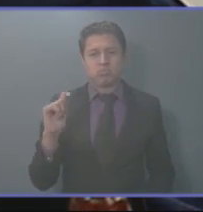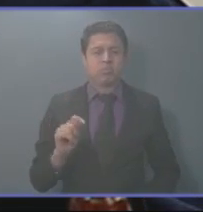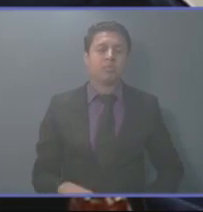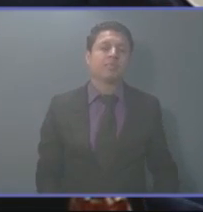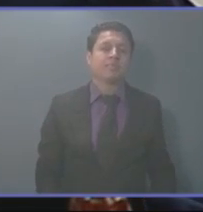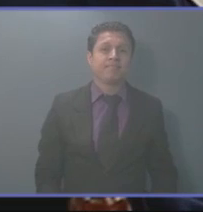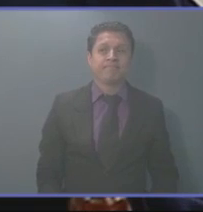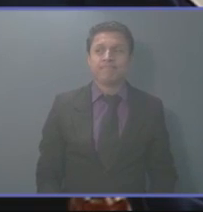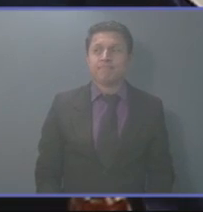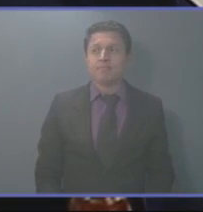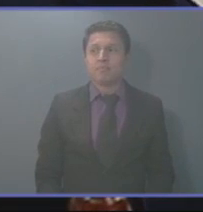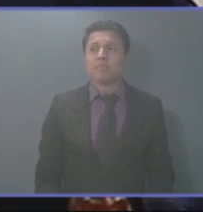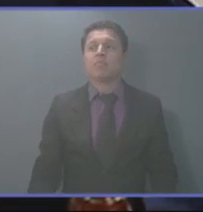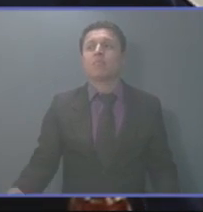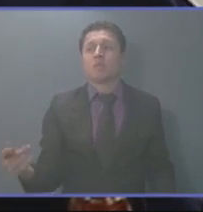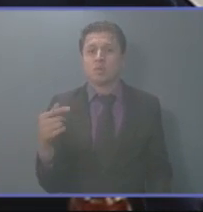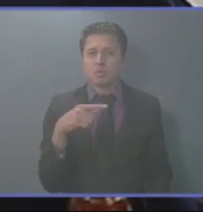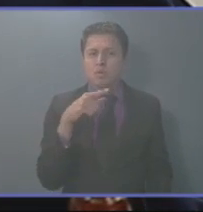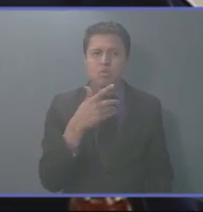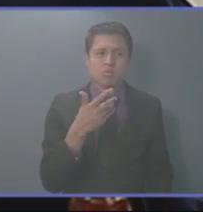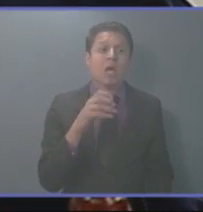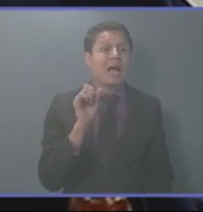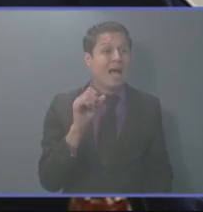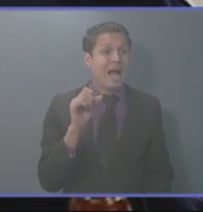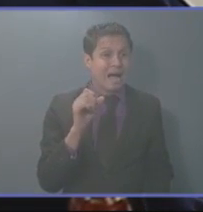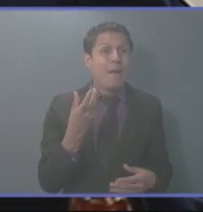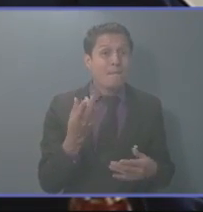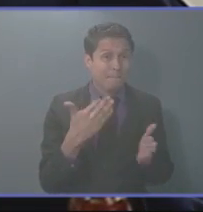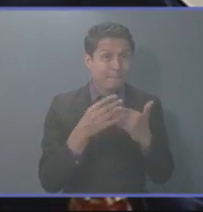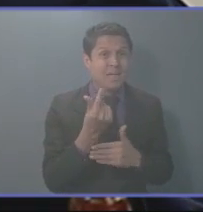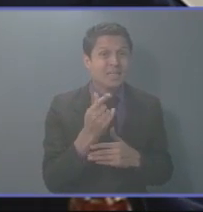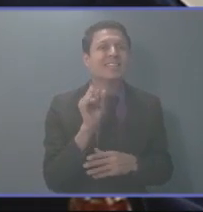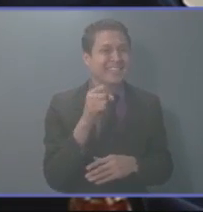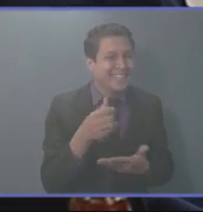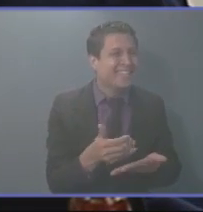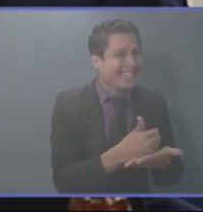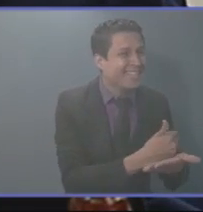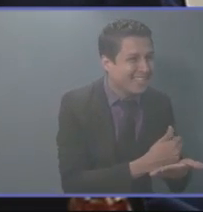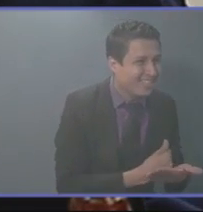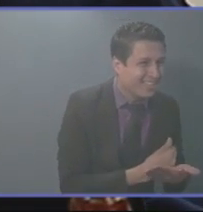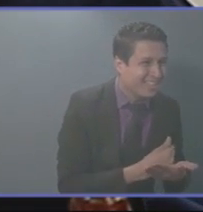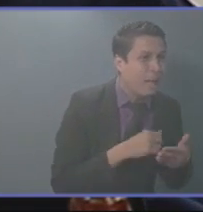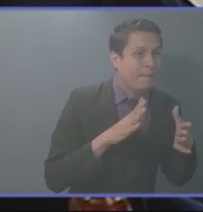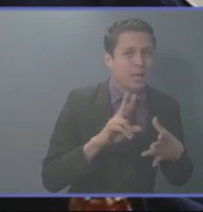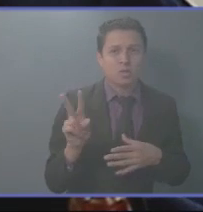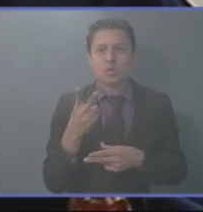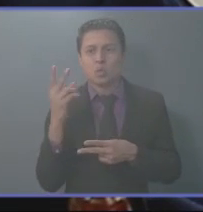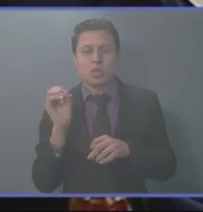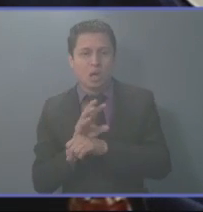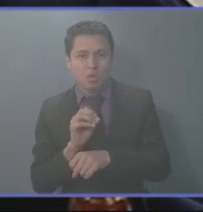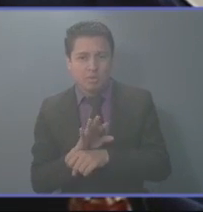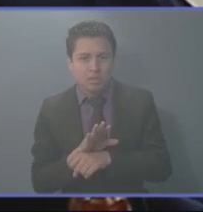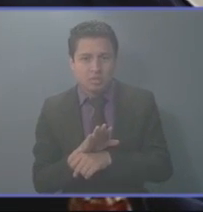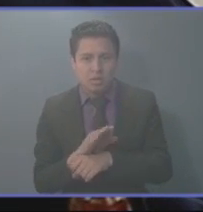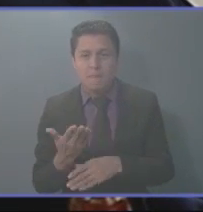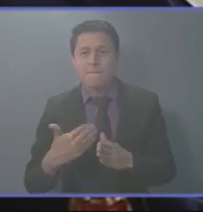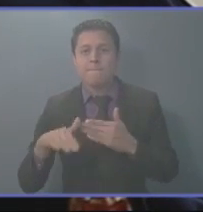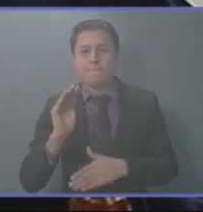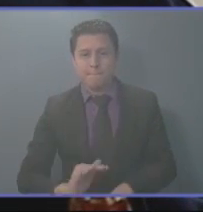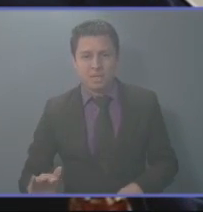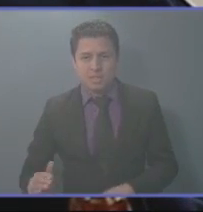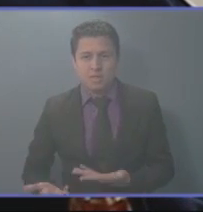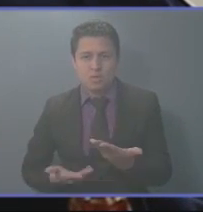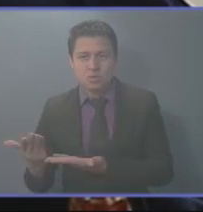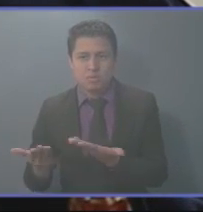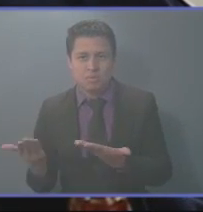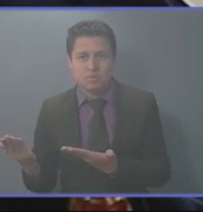cotizaciones. Pero no acataron la segunda recomendación, que era precisamente aumentar la